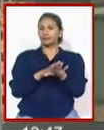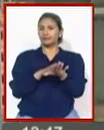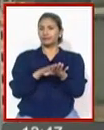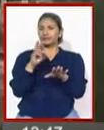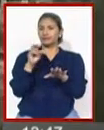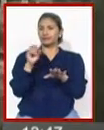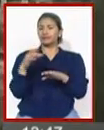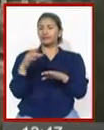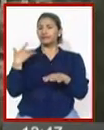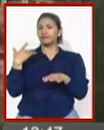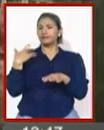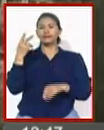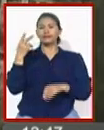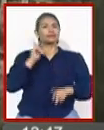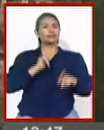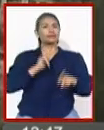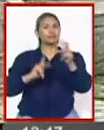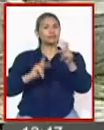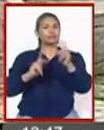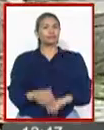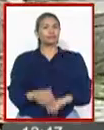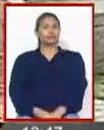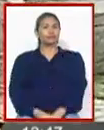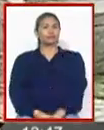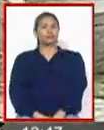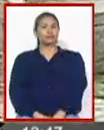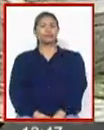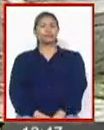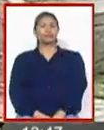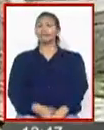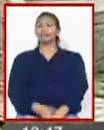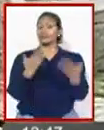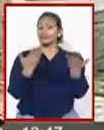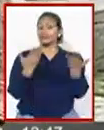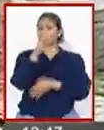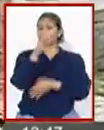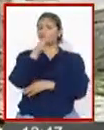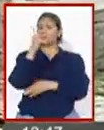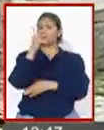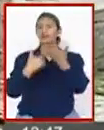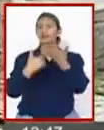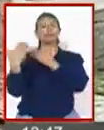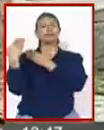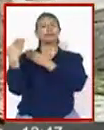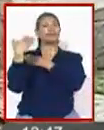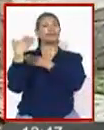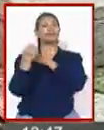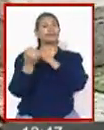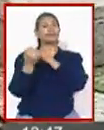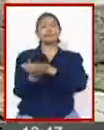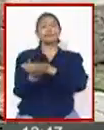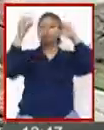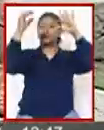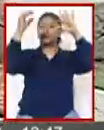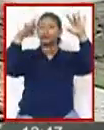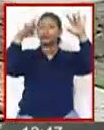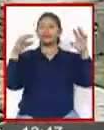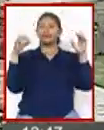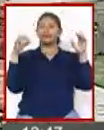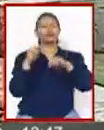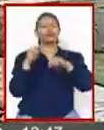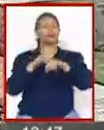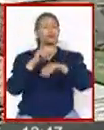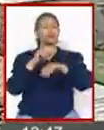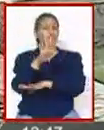son percibidos por la población. Bueno, eso pasa en Cochabamba, pero en Santa Cruz hoy muy temprano amaneció con una llovizna y algo de frío. A esta hora de